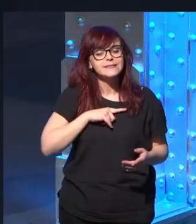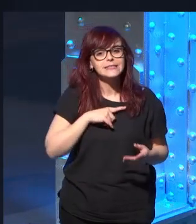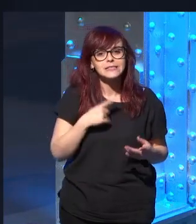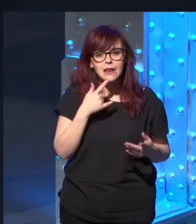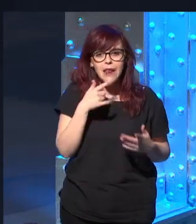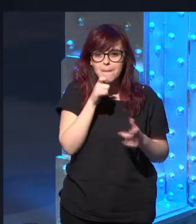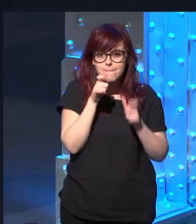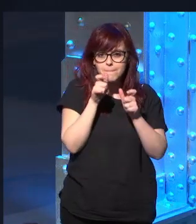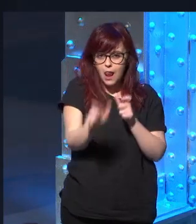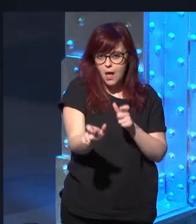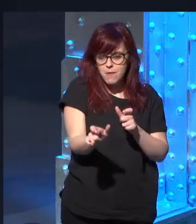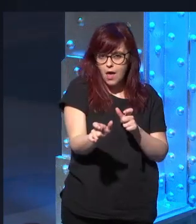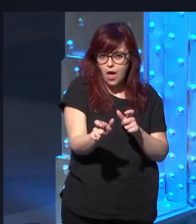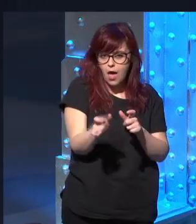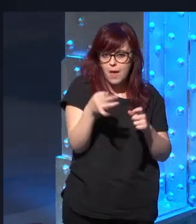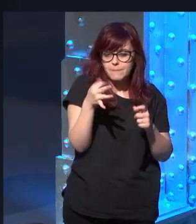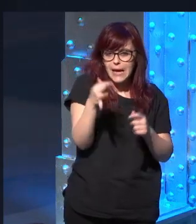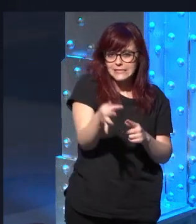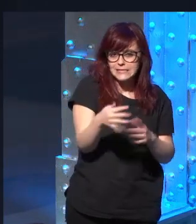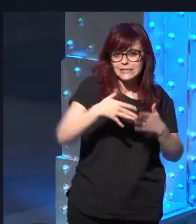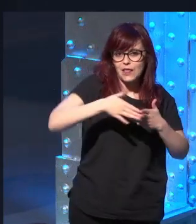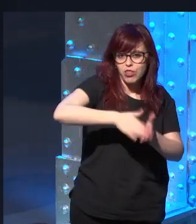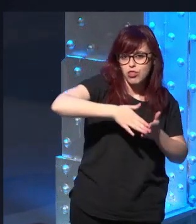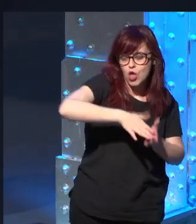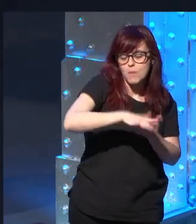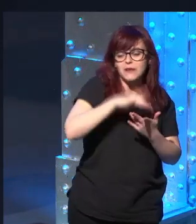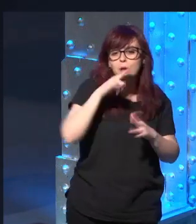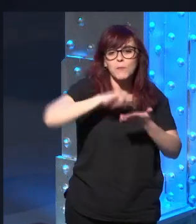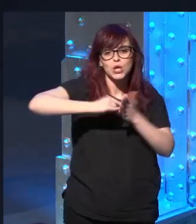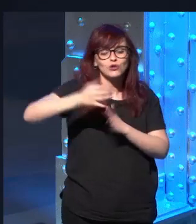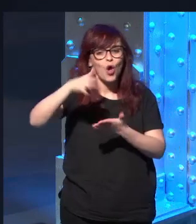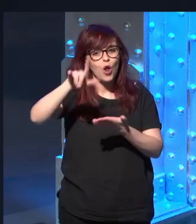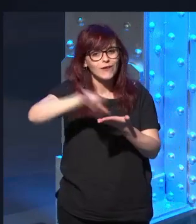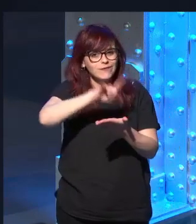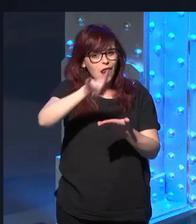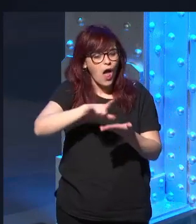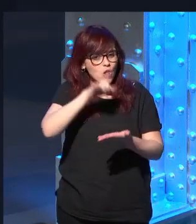la palabra impresa y la edición y los proyectos literarios